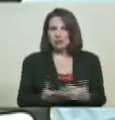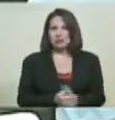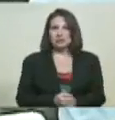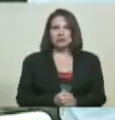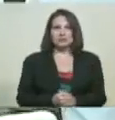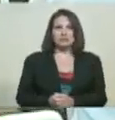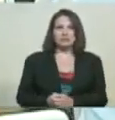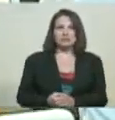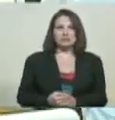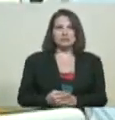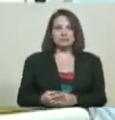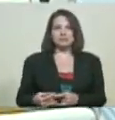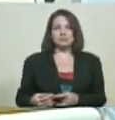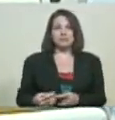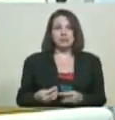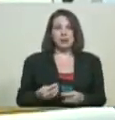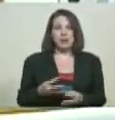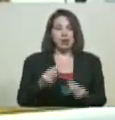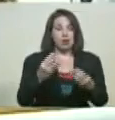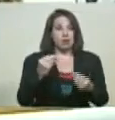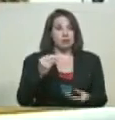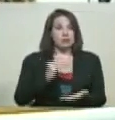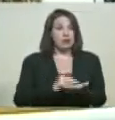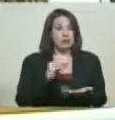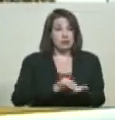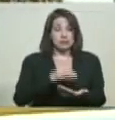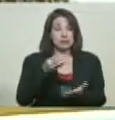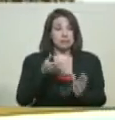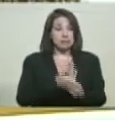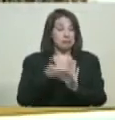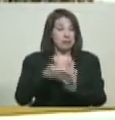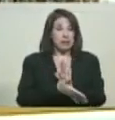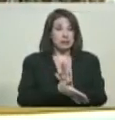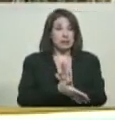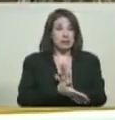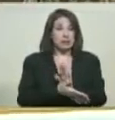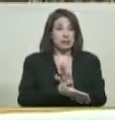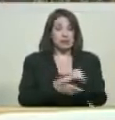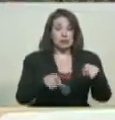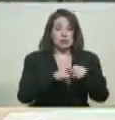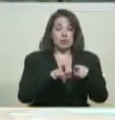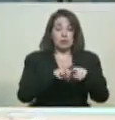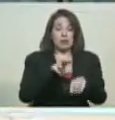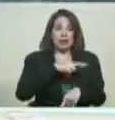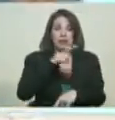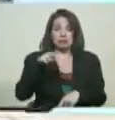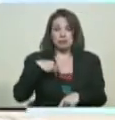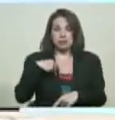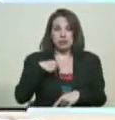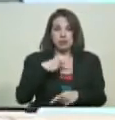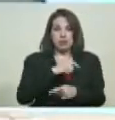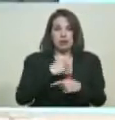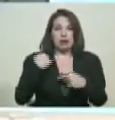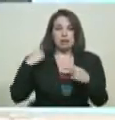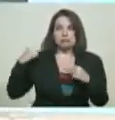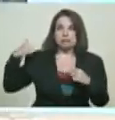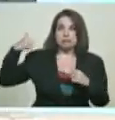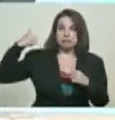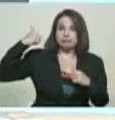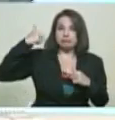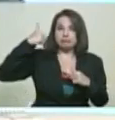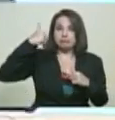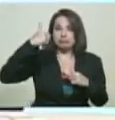y muchas veces sucede lo que nos ha sucedido a nosotros qué es un largo proceso de transición en las bases